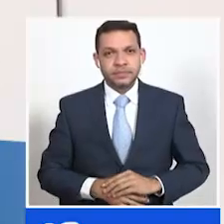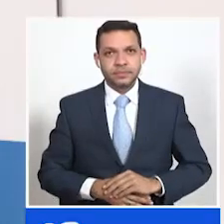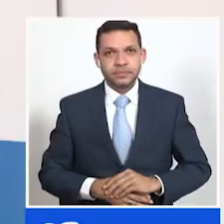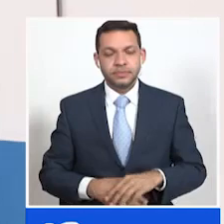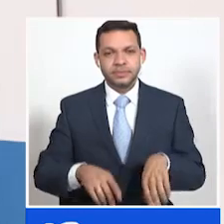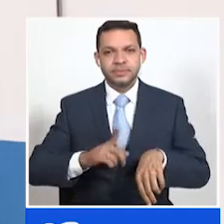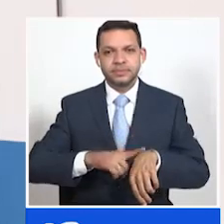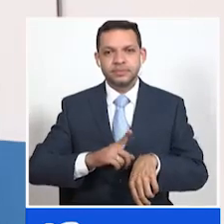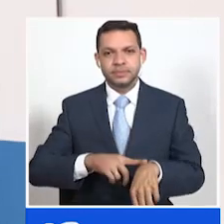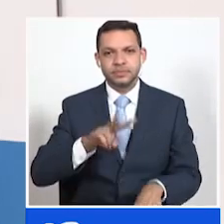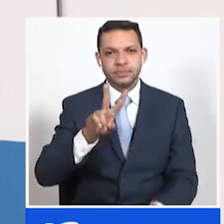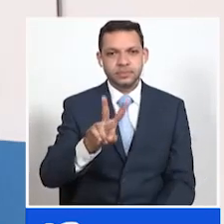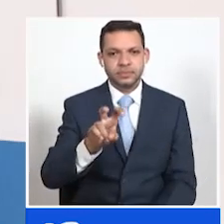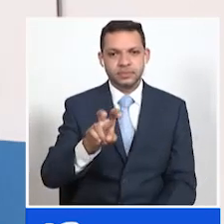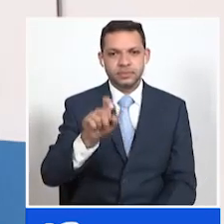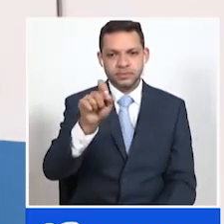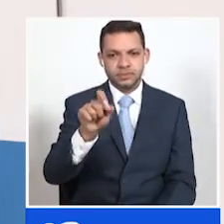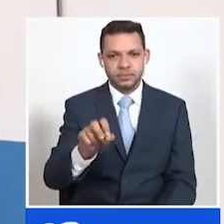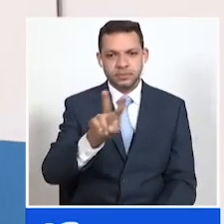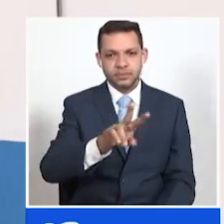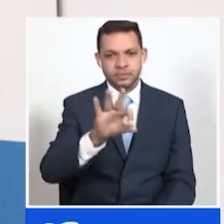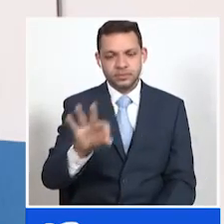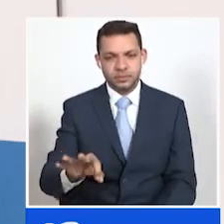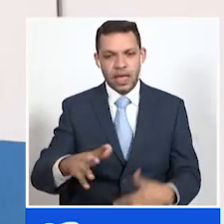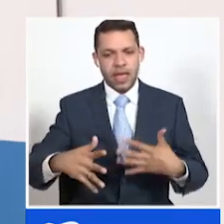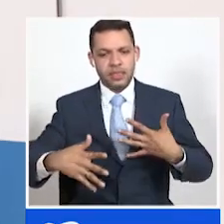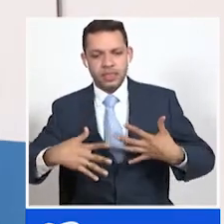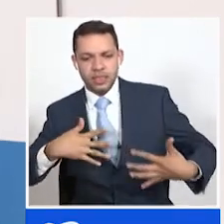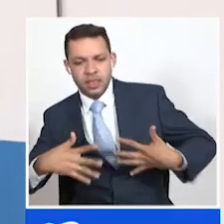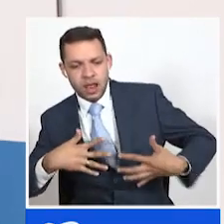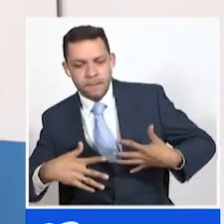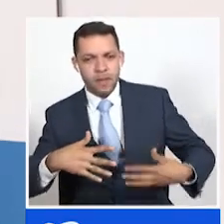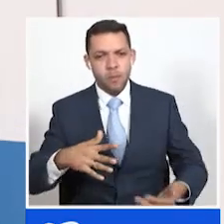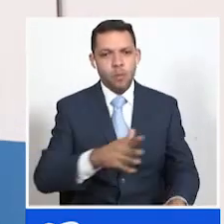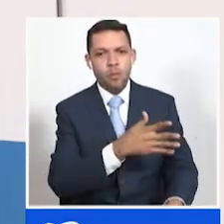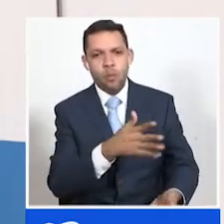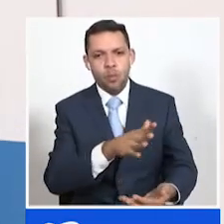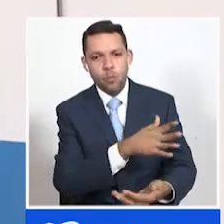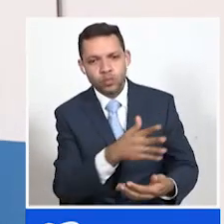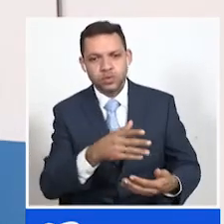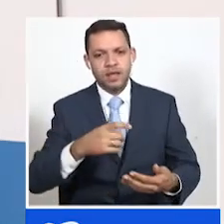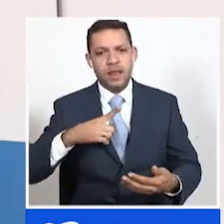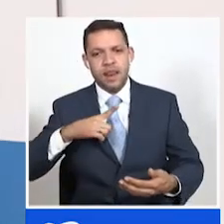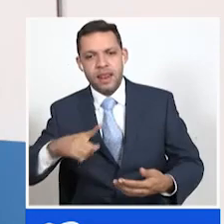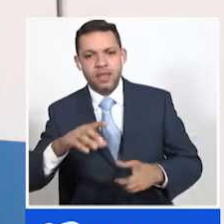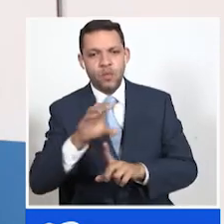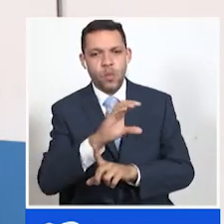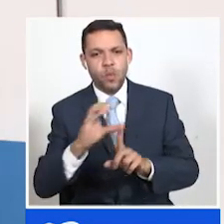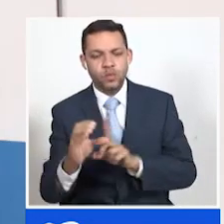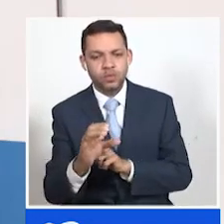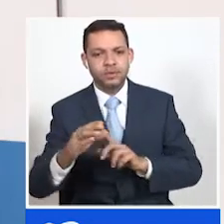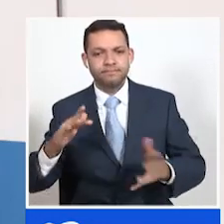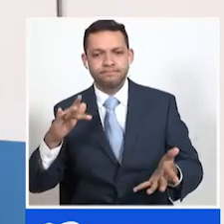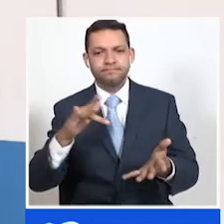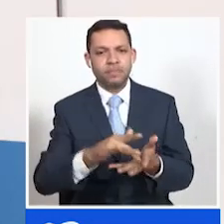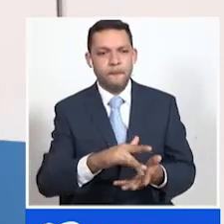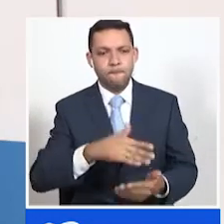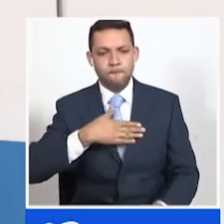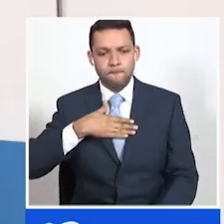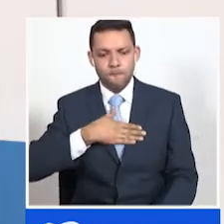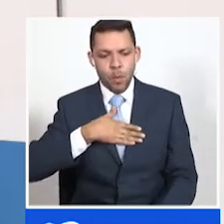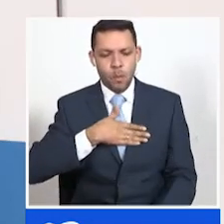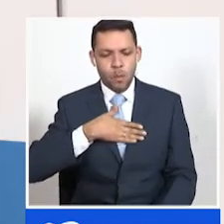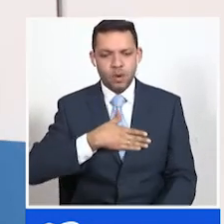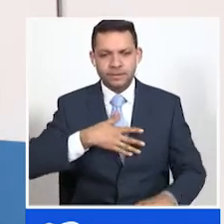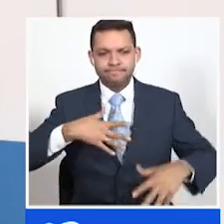Son las 7 de la noche, 23 minutos. Actores, bailarines, músicos y diferentes gestores culturales salieron a la Plaza de Bolívar para mostrar su angustia por